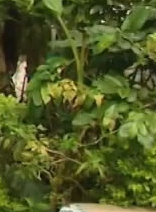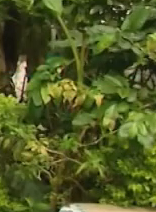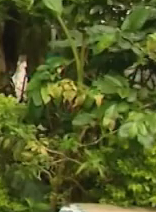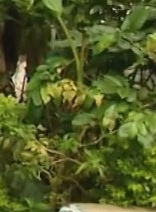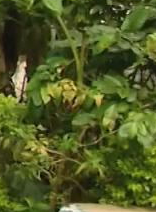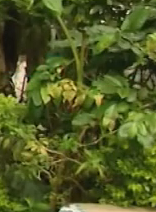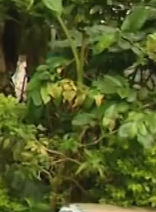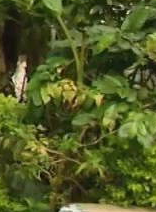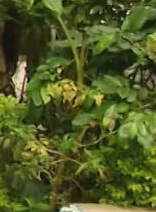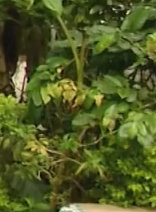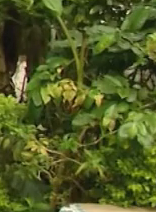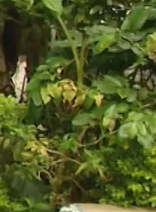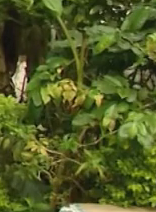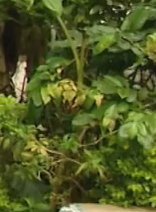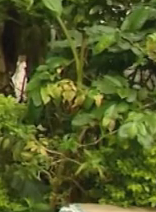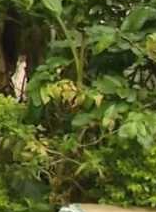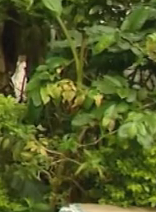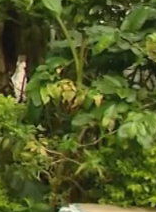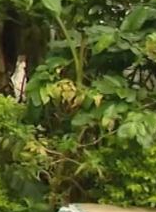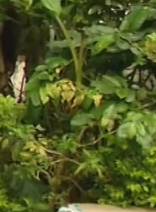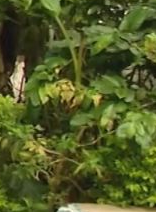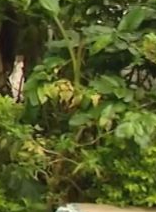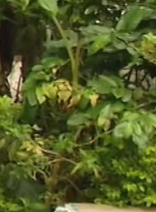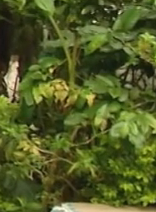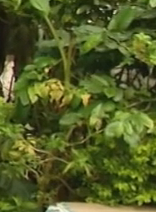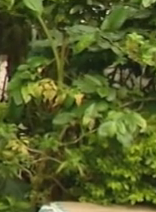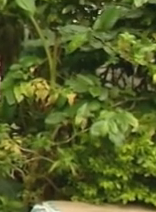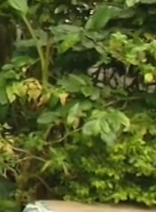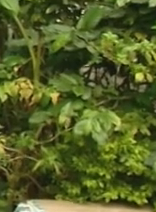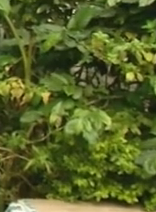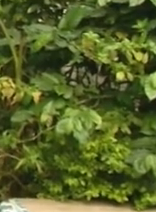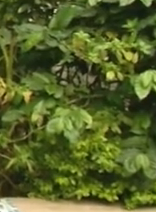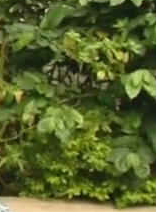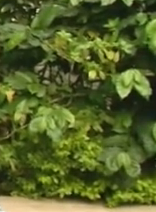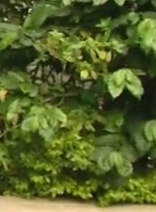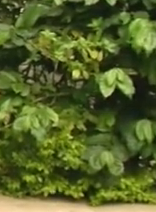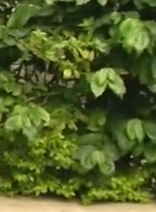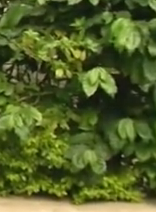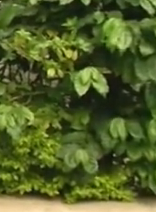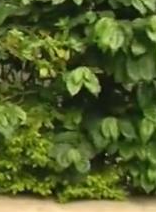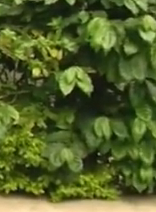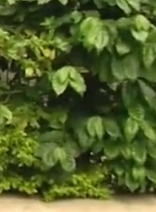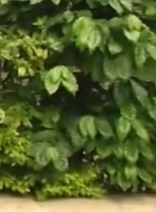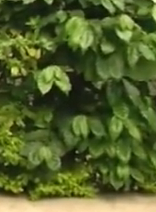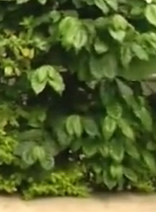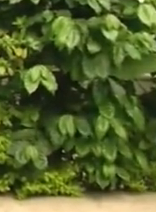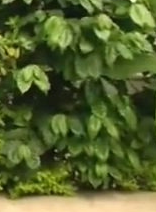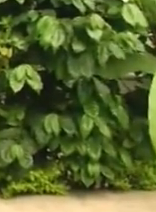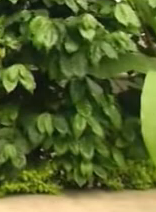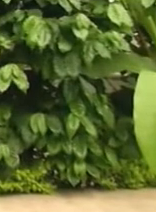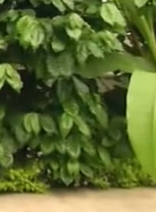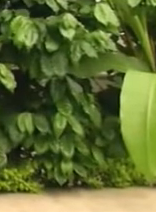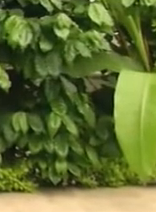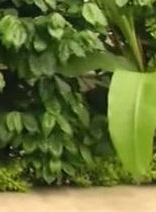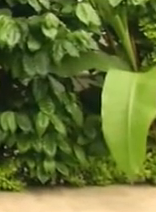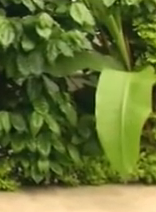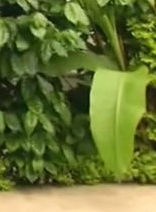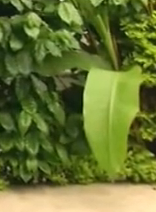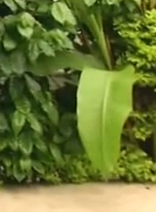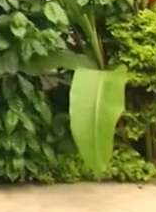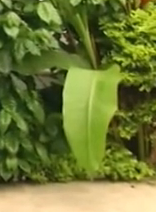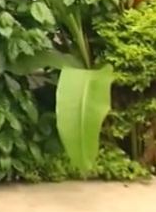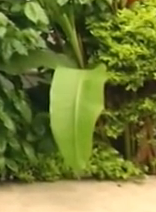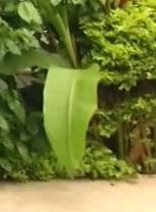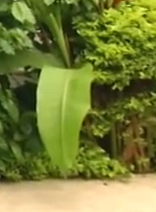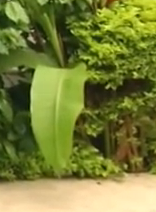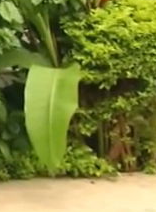muchas gracias por estar nuevamente con nosotros una nueva visión de conexión vital un programa de prevención y educación en salud que tratamos de hacer en